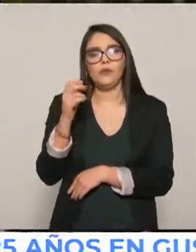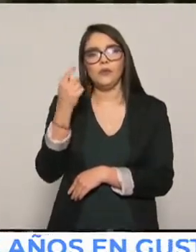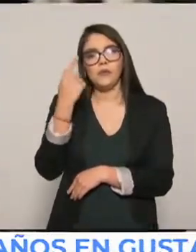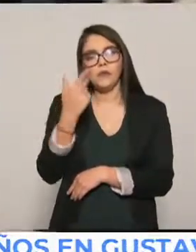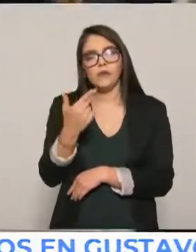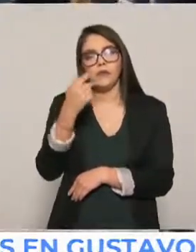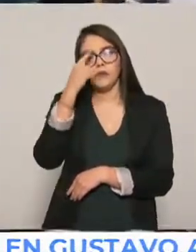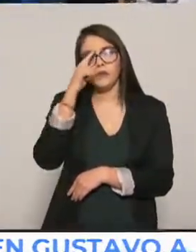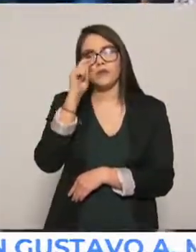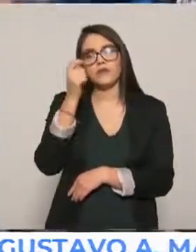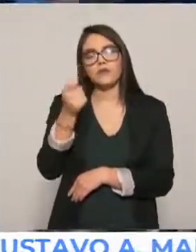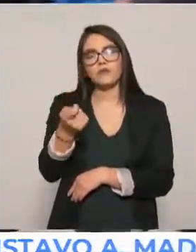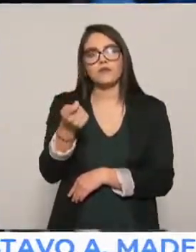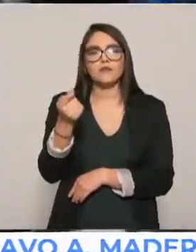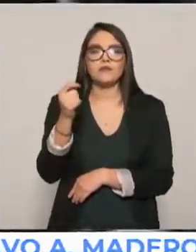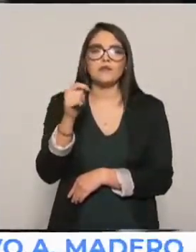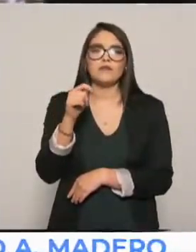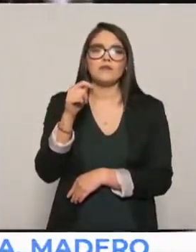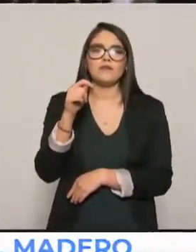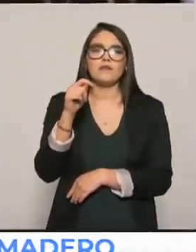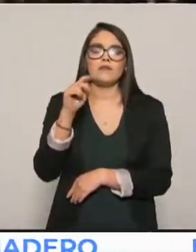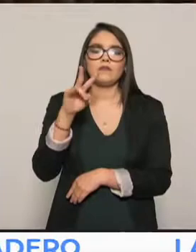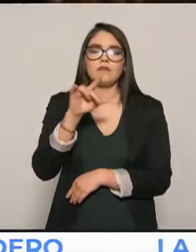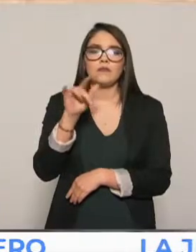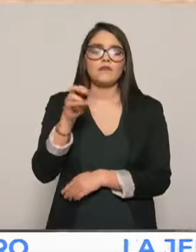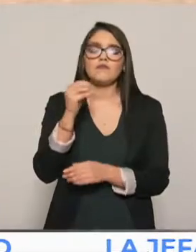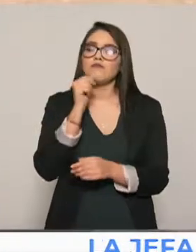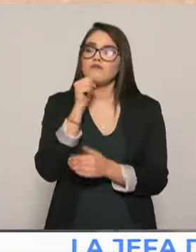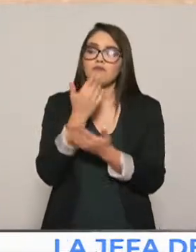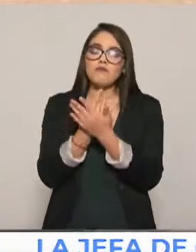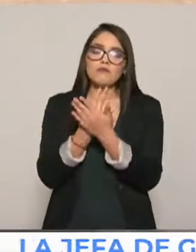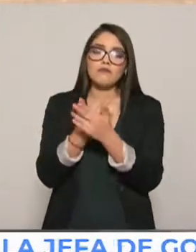Plantel Sur, sin fecha para volver a las aulas.